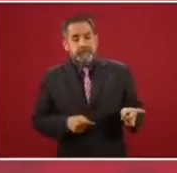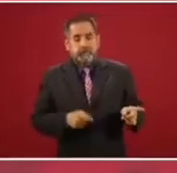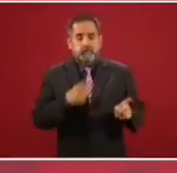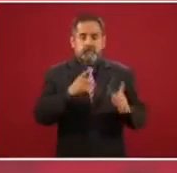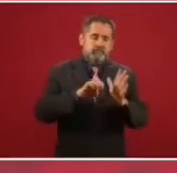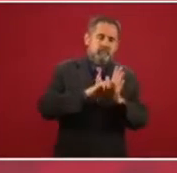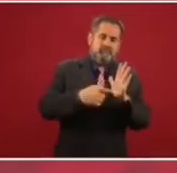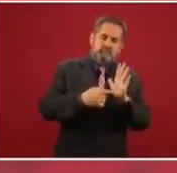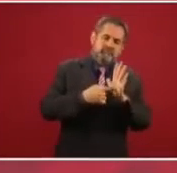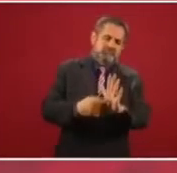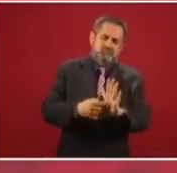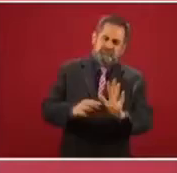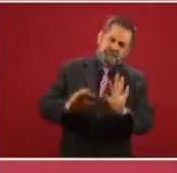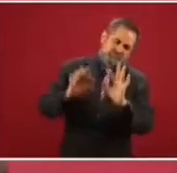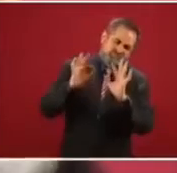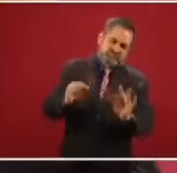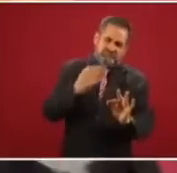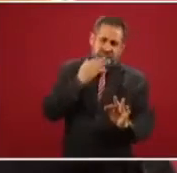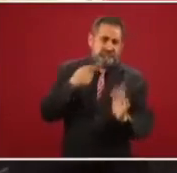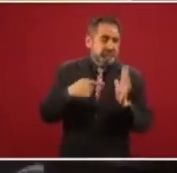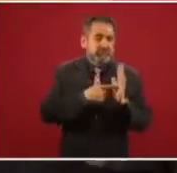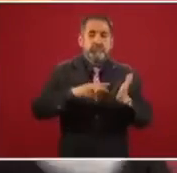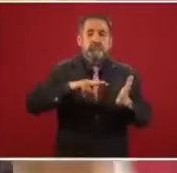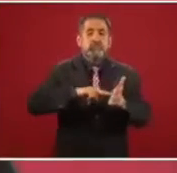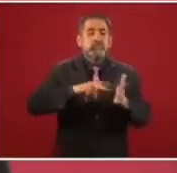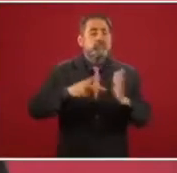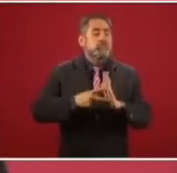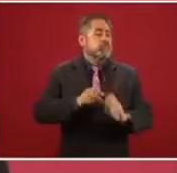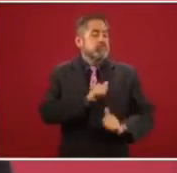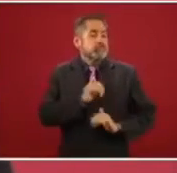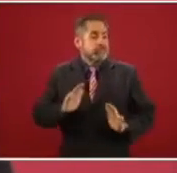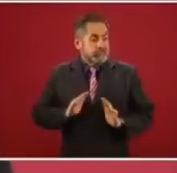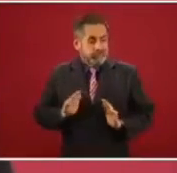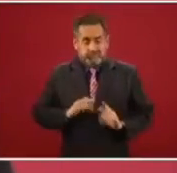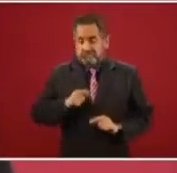ejemplo los ingenieros militares